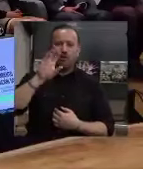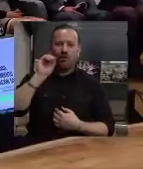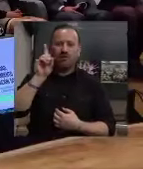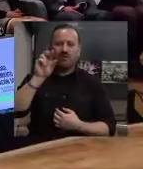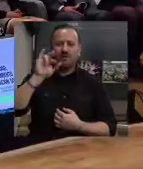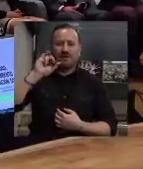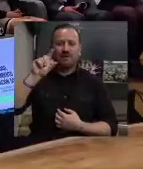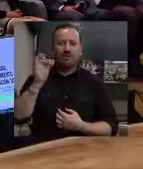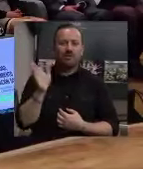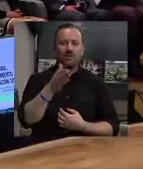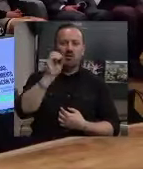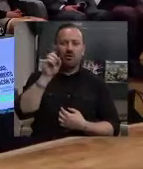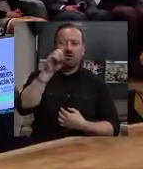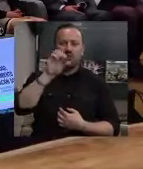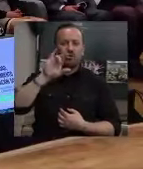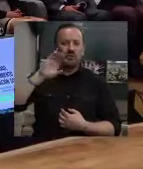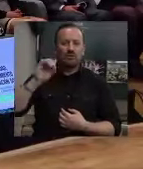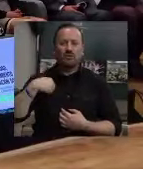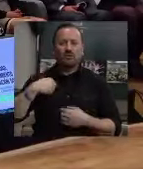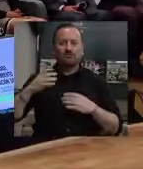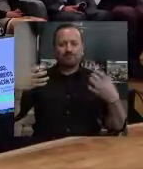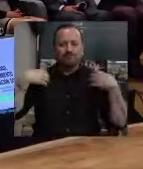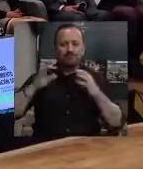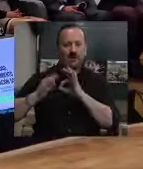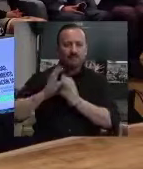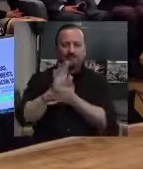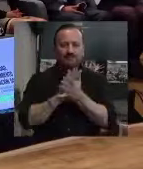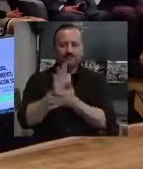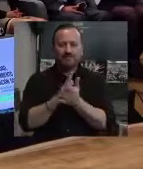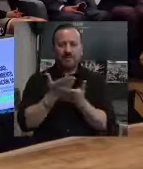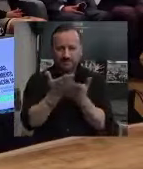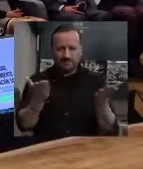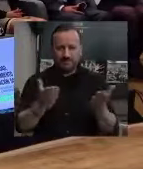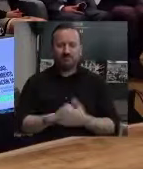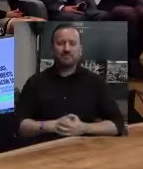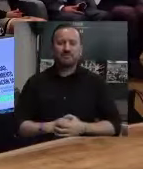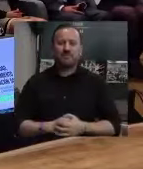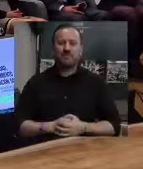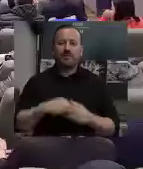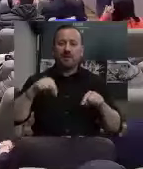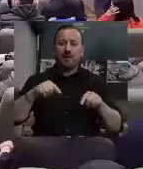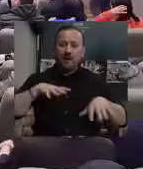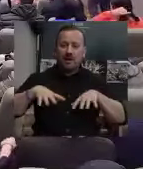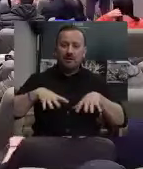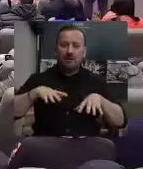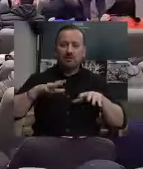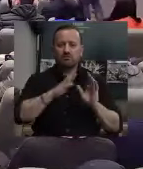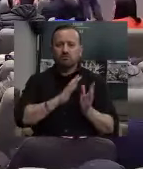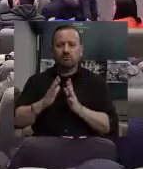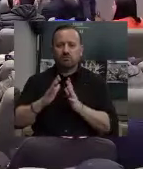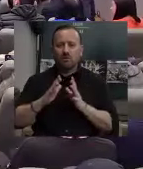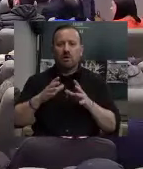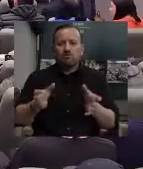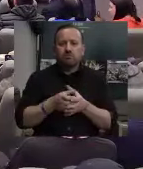derecha quien estará a cargo de la interpretación de lengua de señas este evento organizado por la dirección de